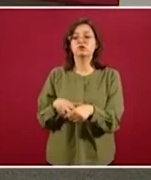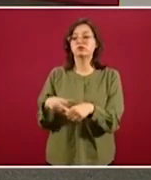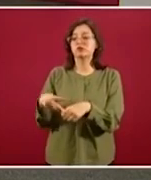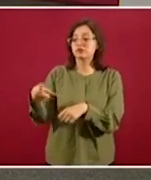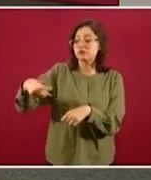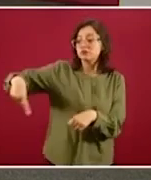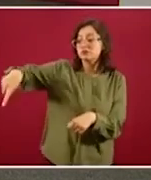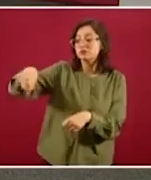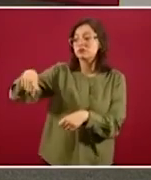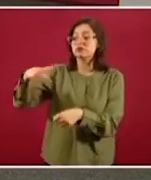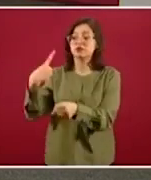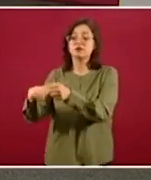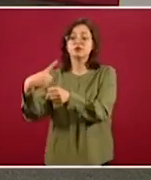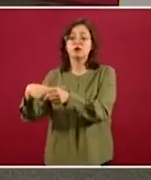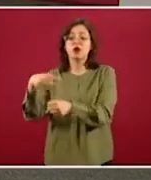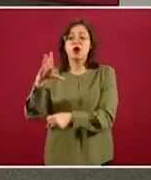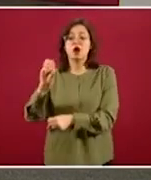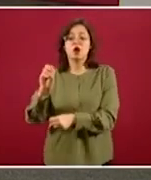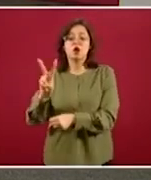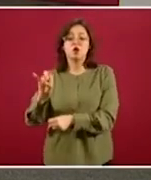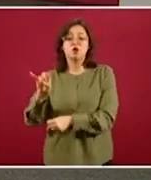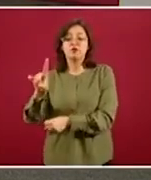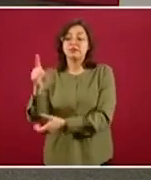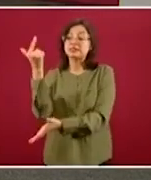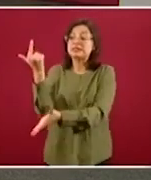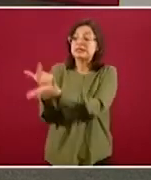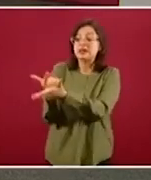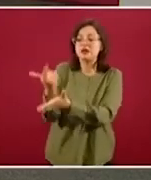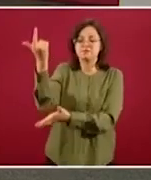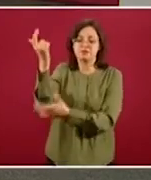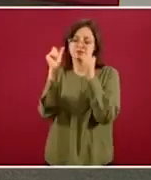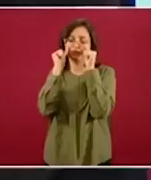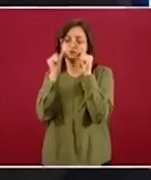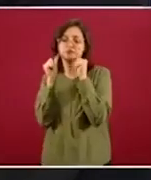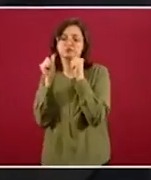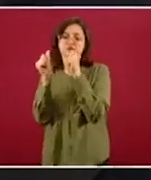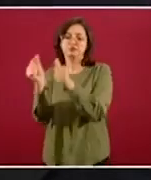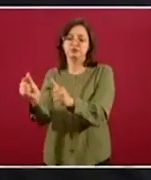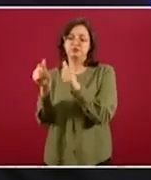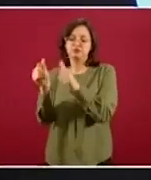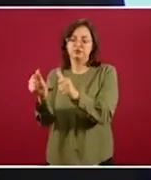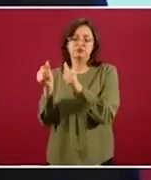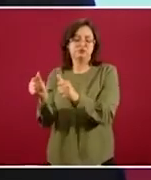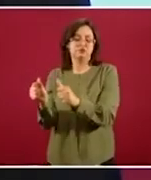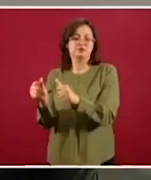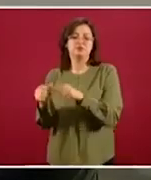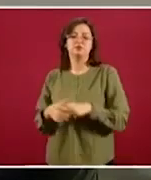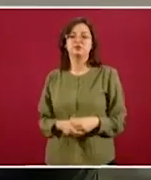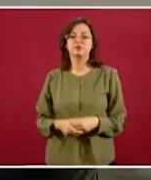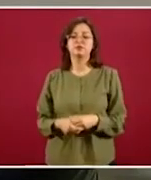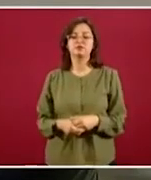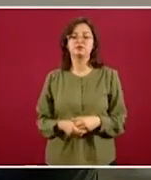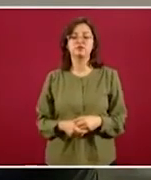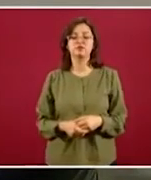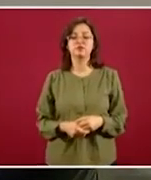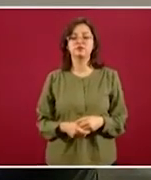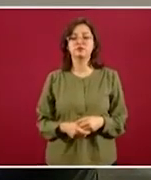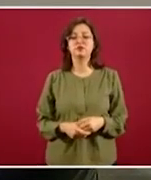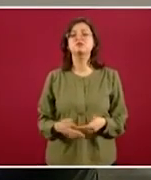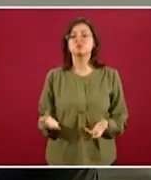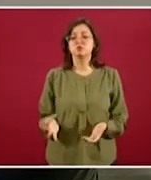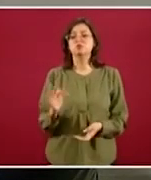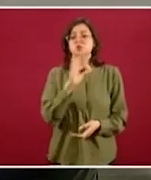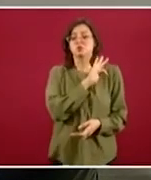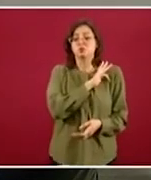pacientes con COVID en sus formas graves, lo más desocupado posible. Y esto solamente se puede hacer con